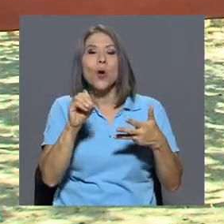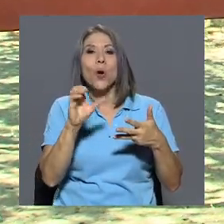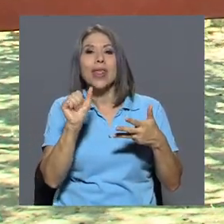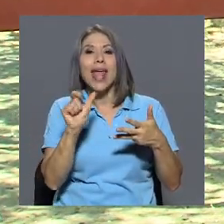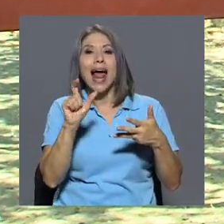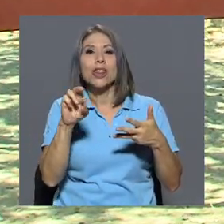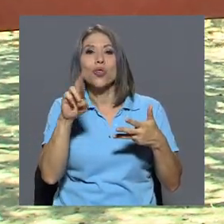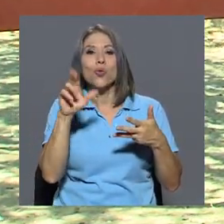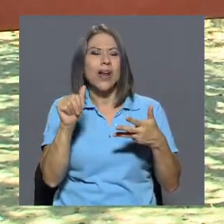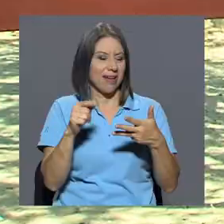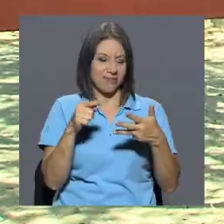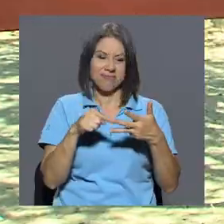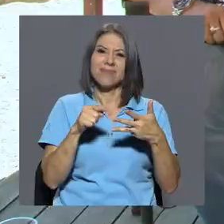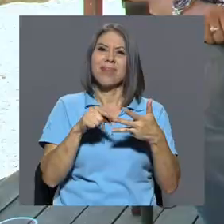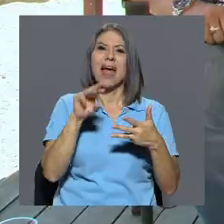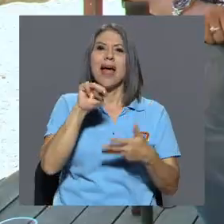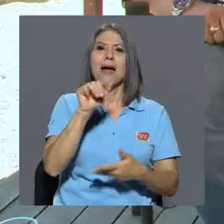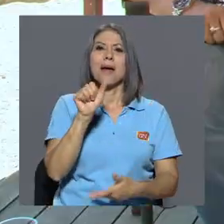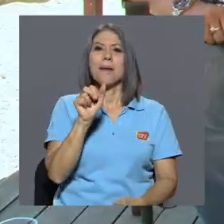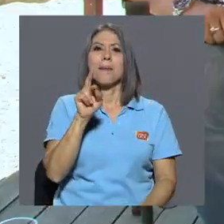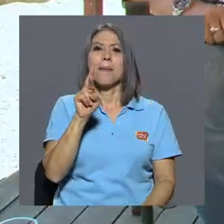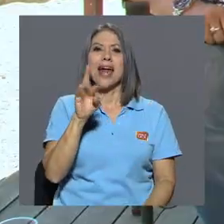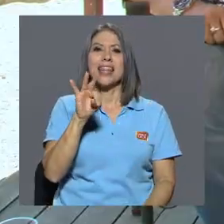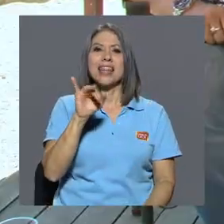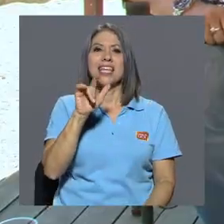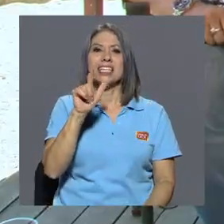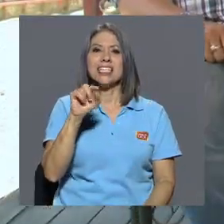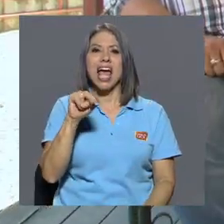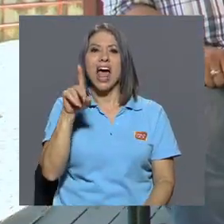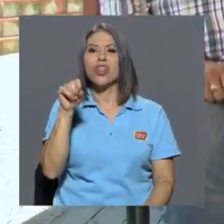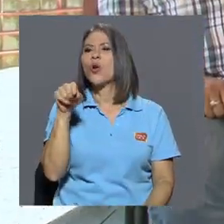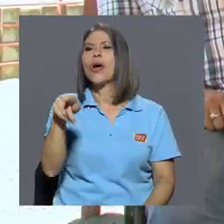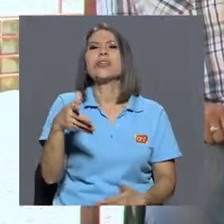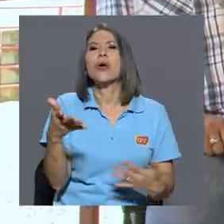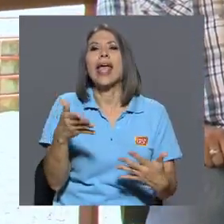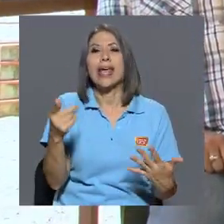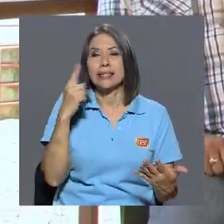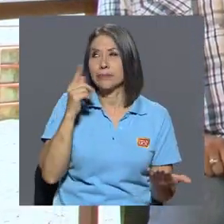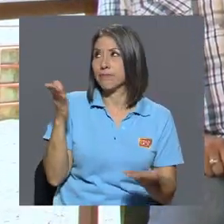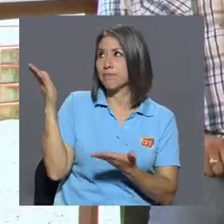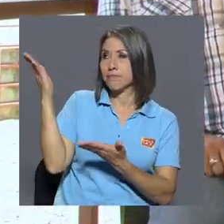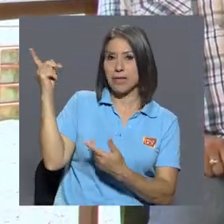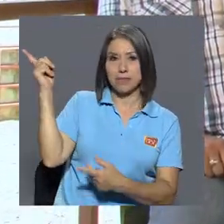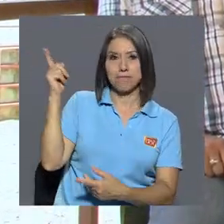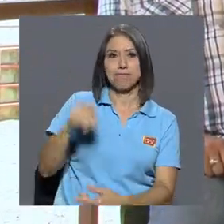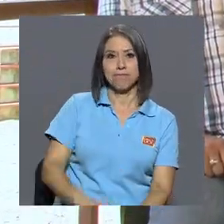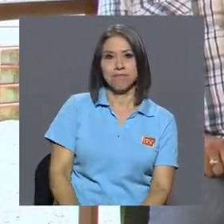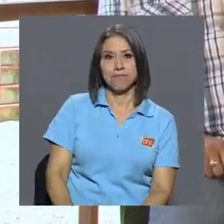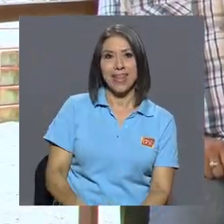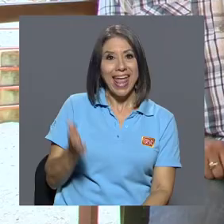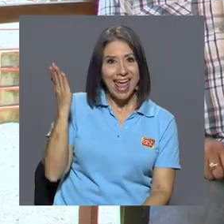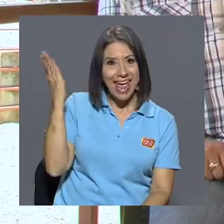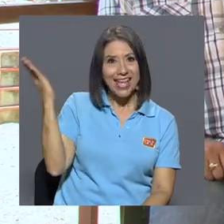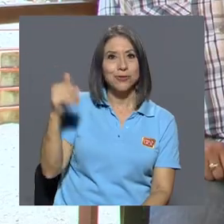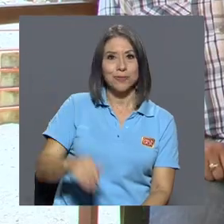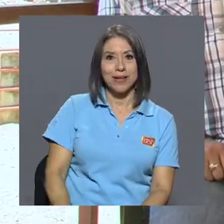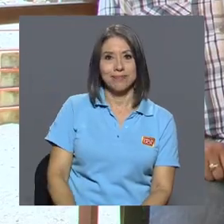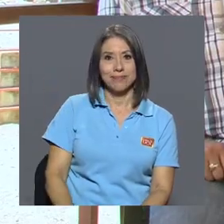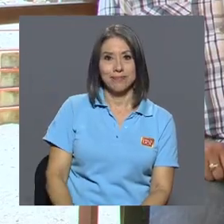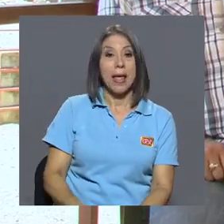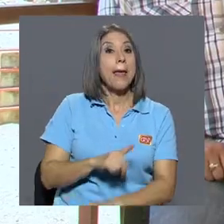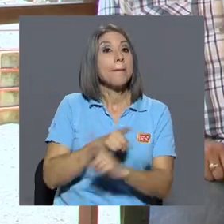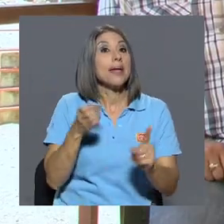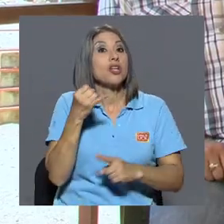ok. ¿Qué es martillando? Ok, pum, pum. Eso es martillar. Pero si el